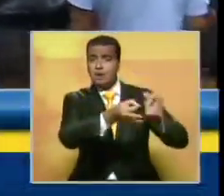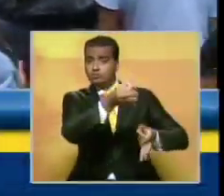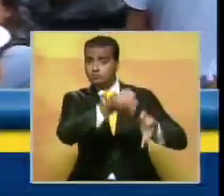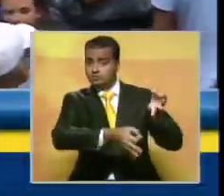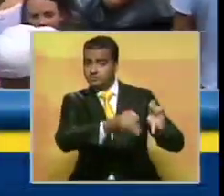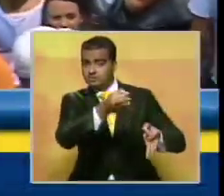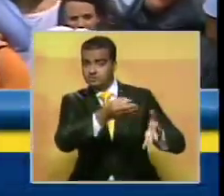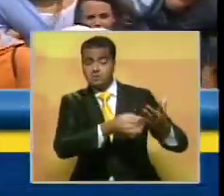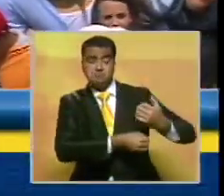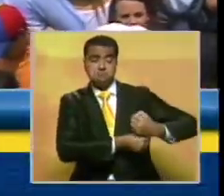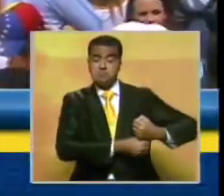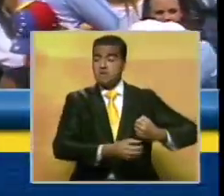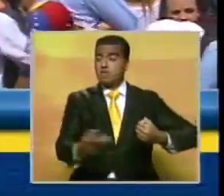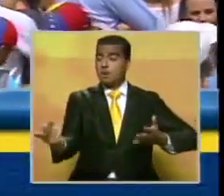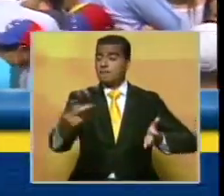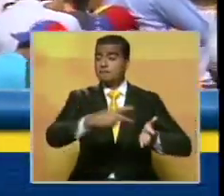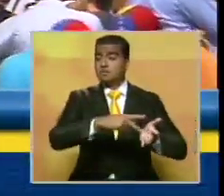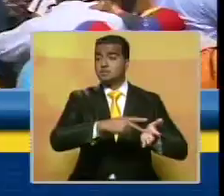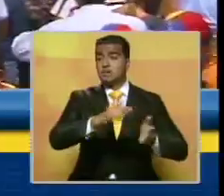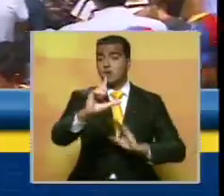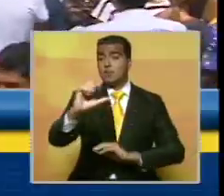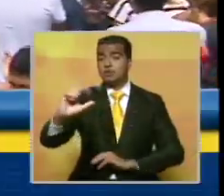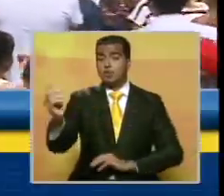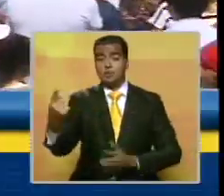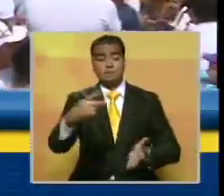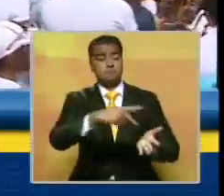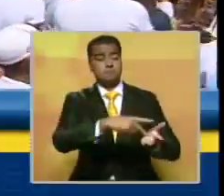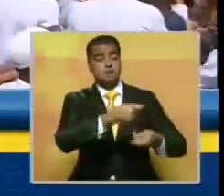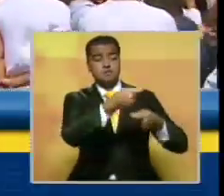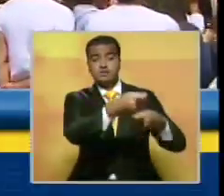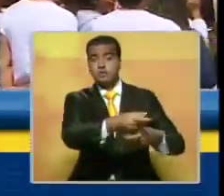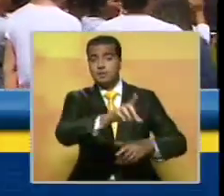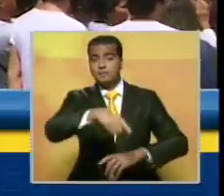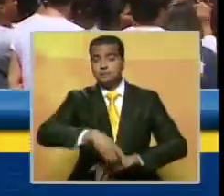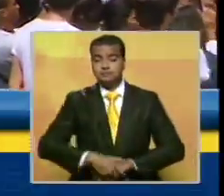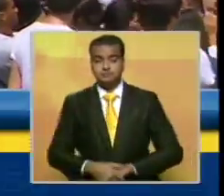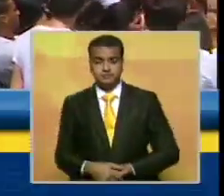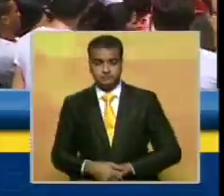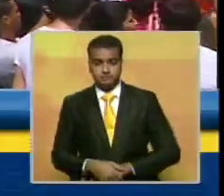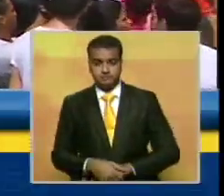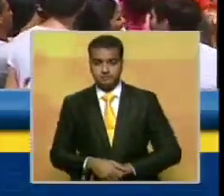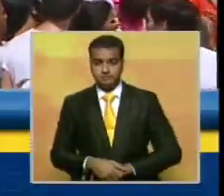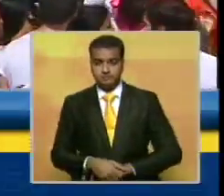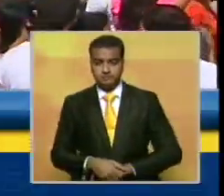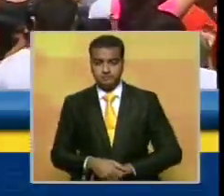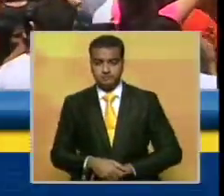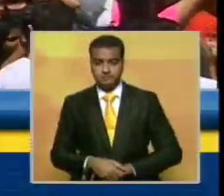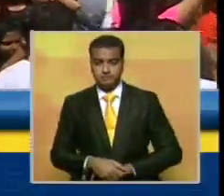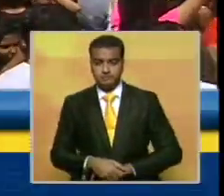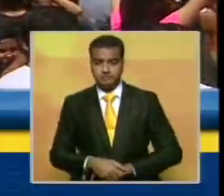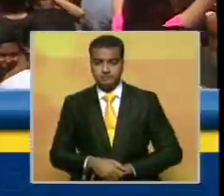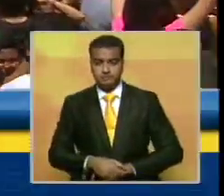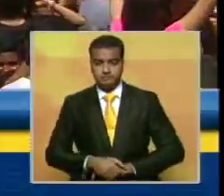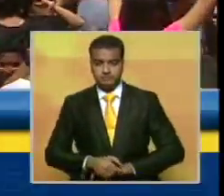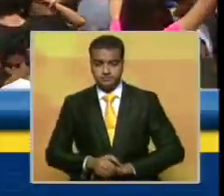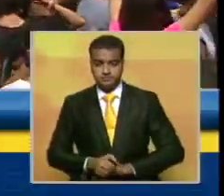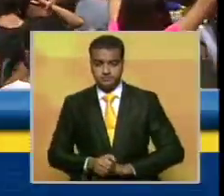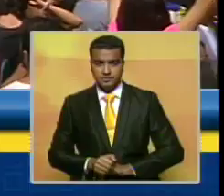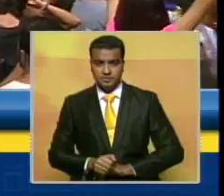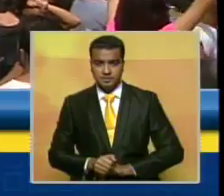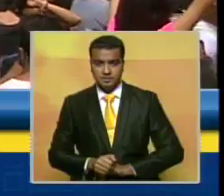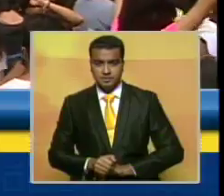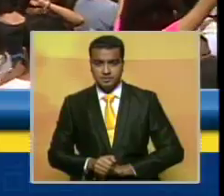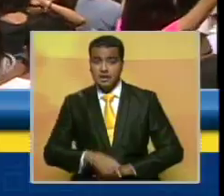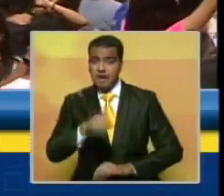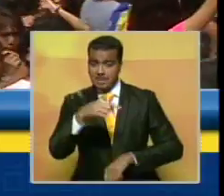Justicia esperando que el dirigente de Voluntad Popular, Leopoldo López, sea trasladado para la audiencia de